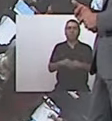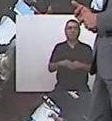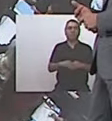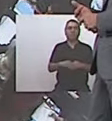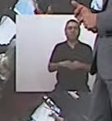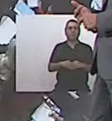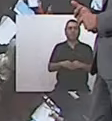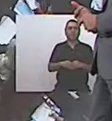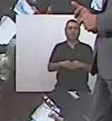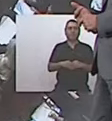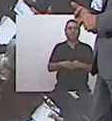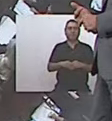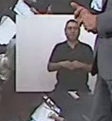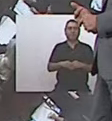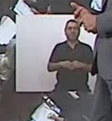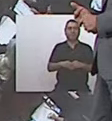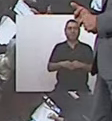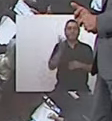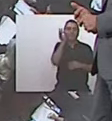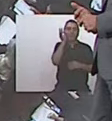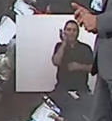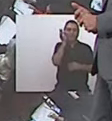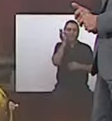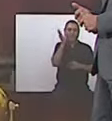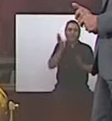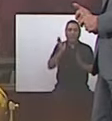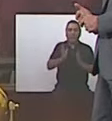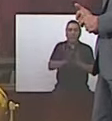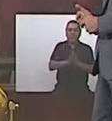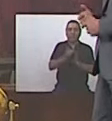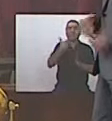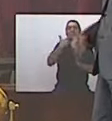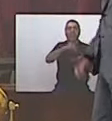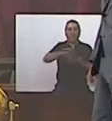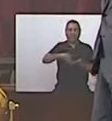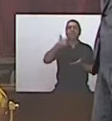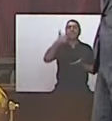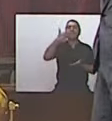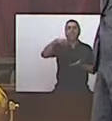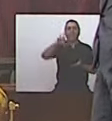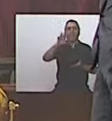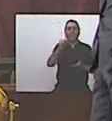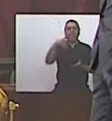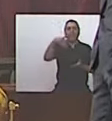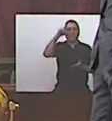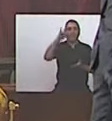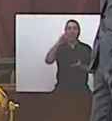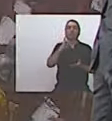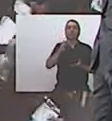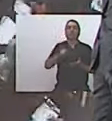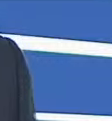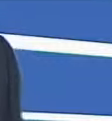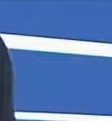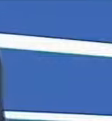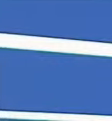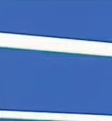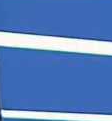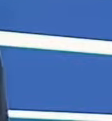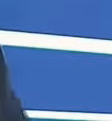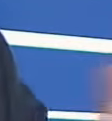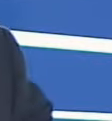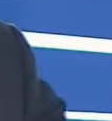600000 no a ver gran parte de de lo que es vivir mejor en la Argentina pasa por poder